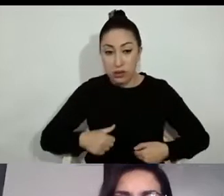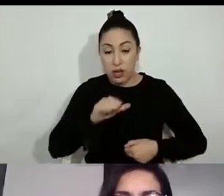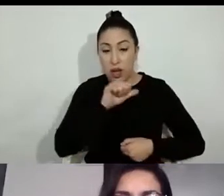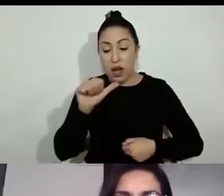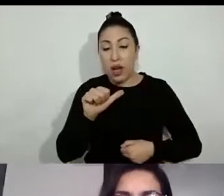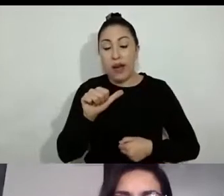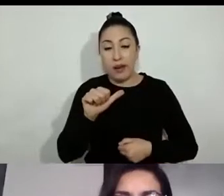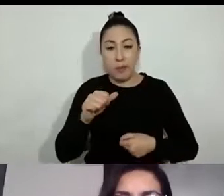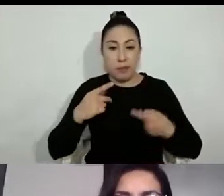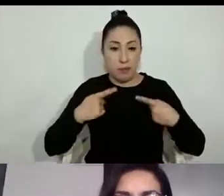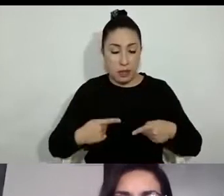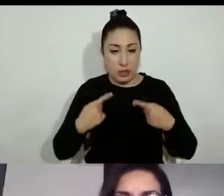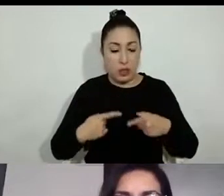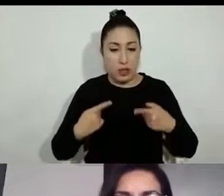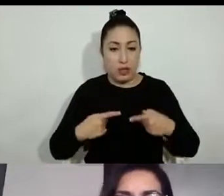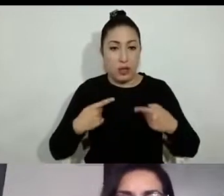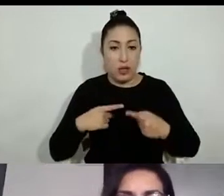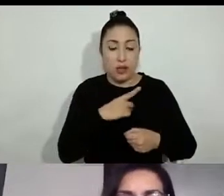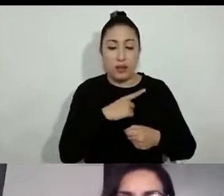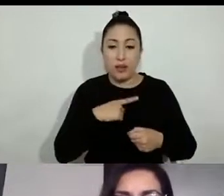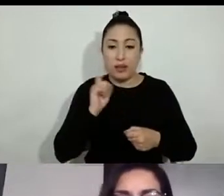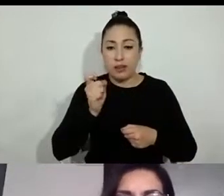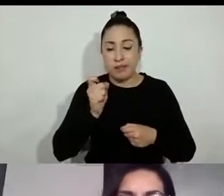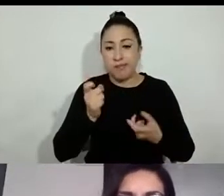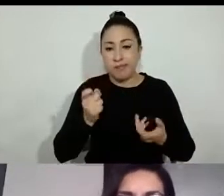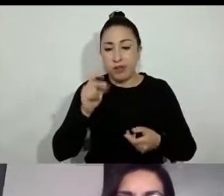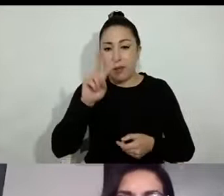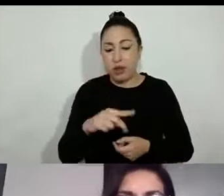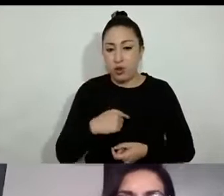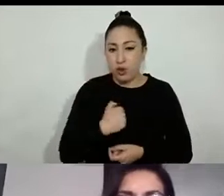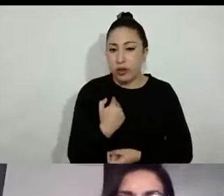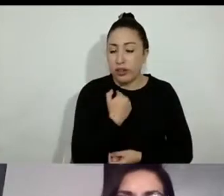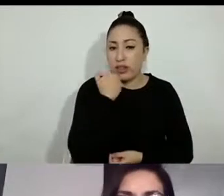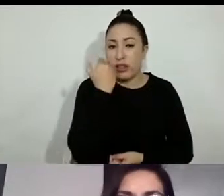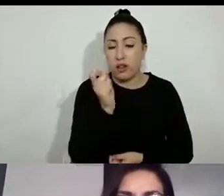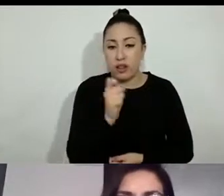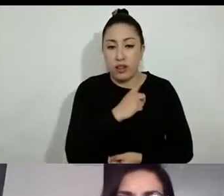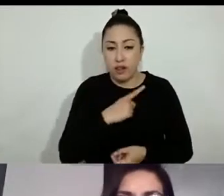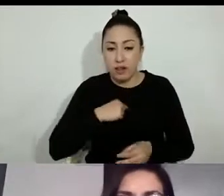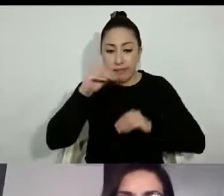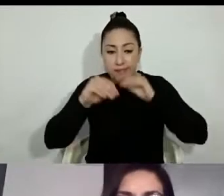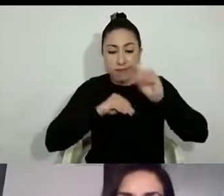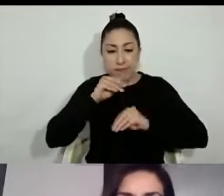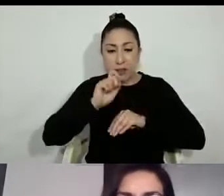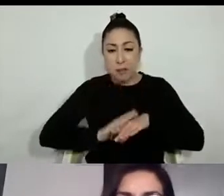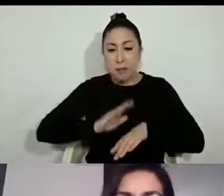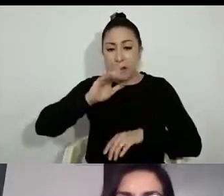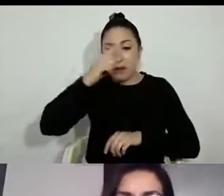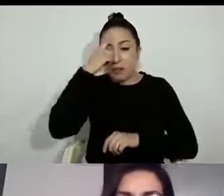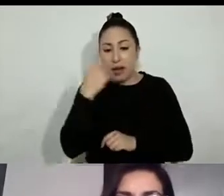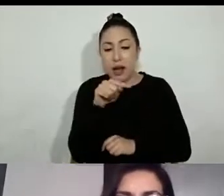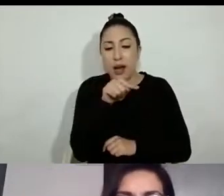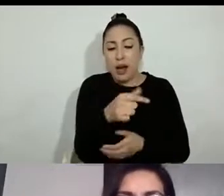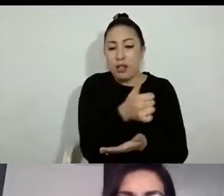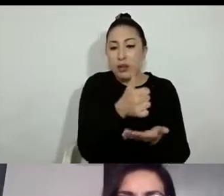comisión, sino que hubieran 10 para responder lo que esta ciudad requiere. Pero